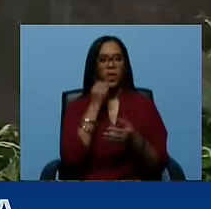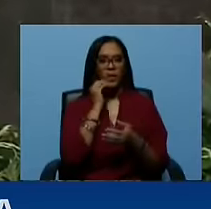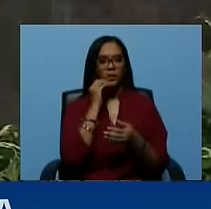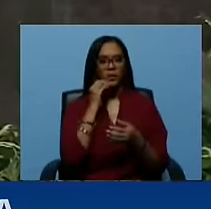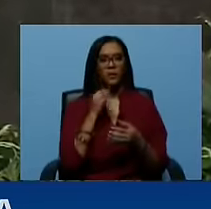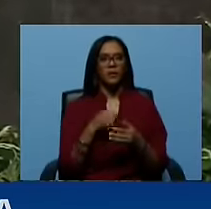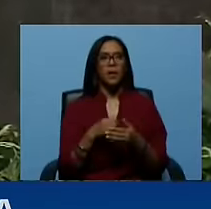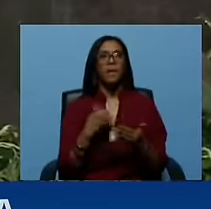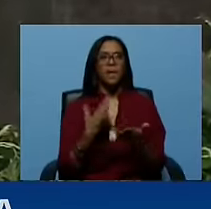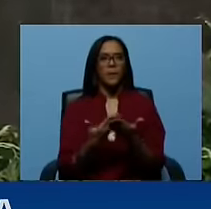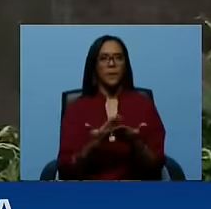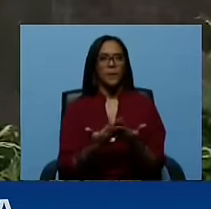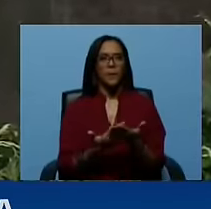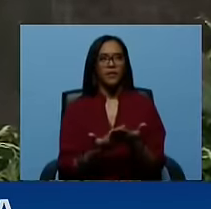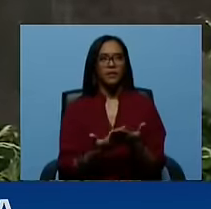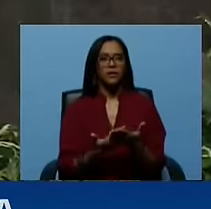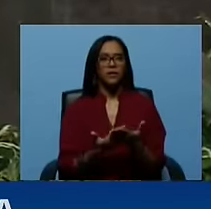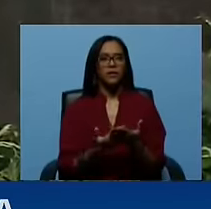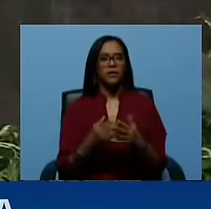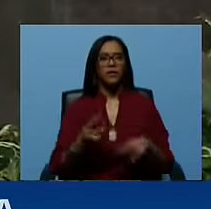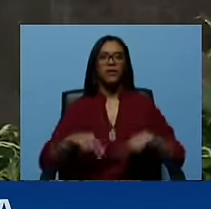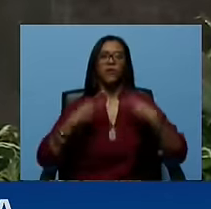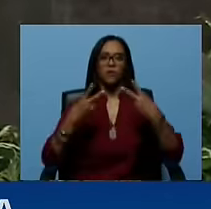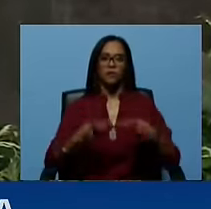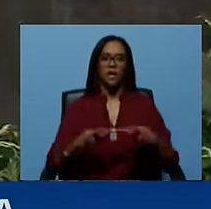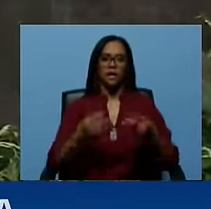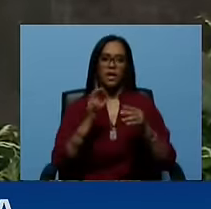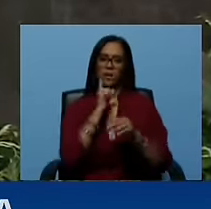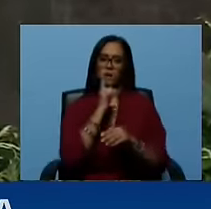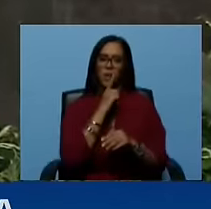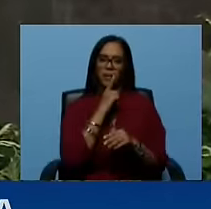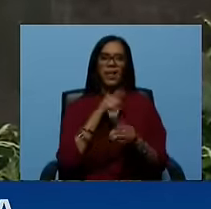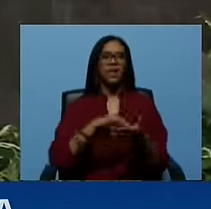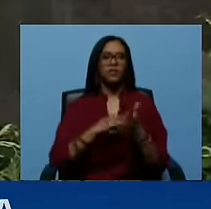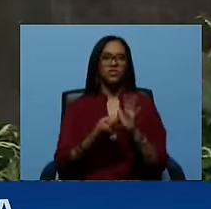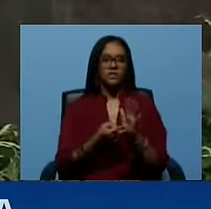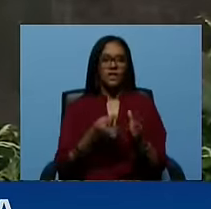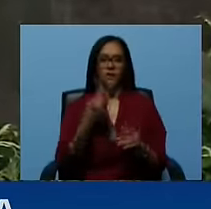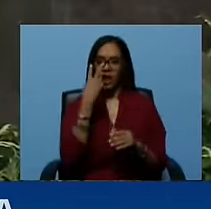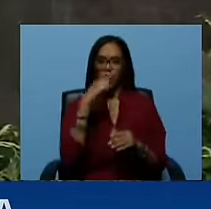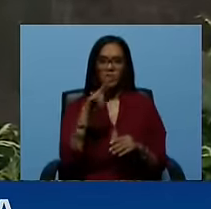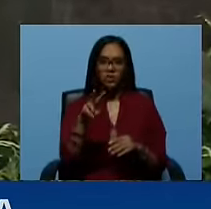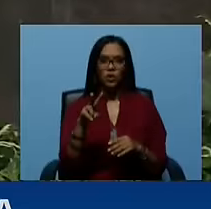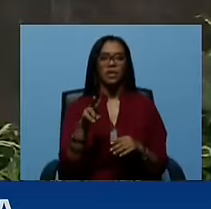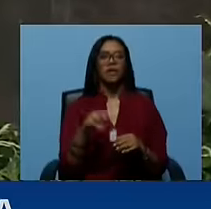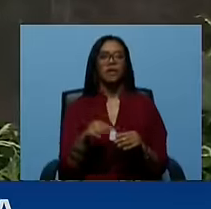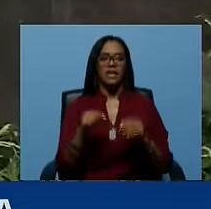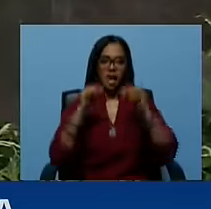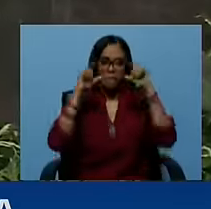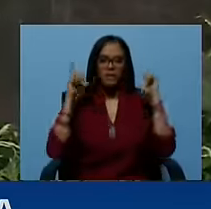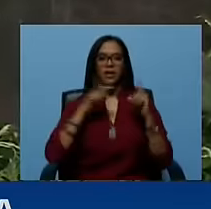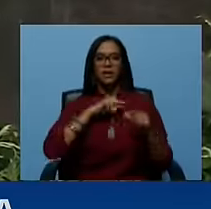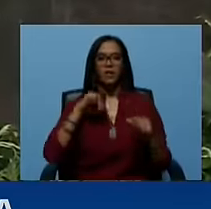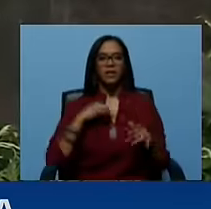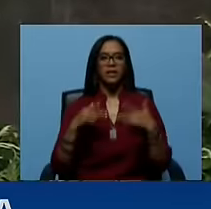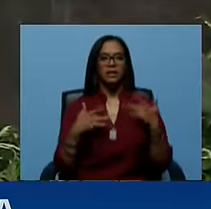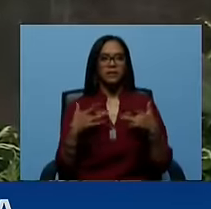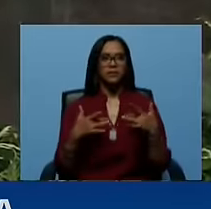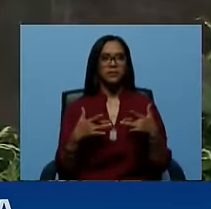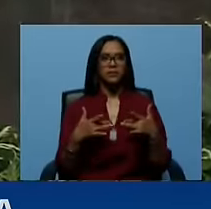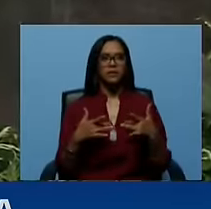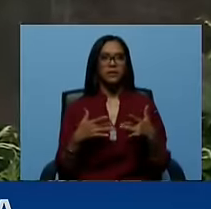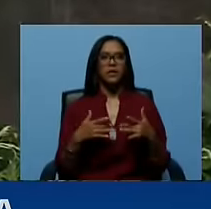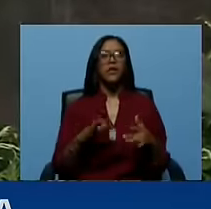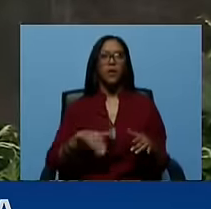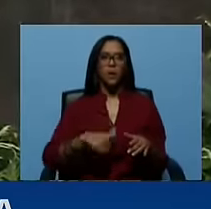Me han propuesto refundar el nombre, el concepto, la visión, que va a impactar nuestra acción y